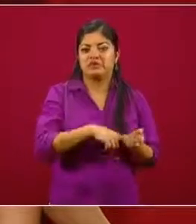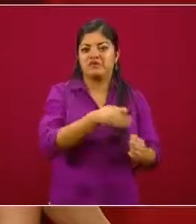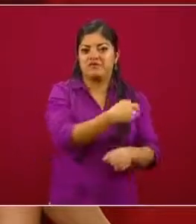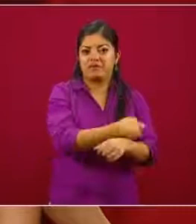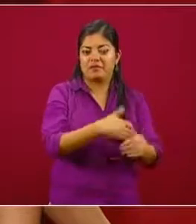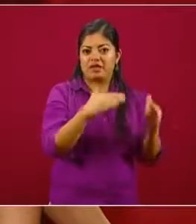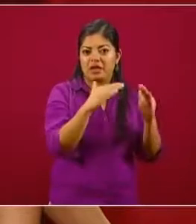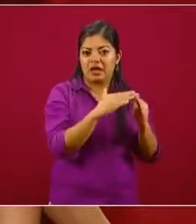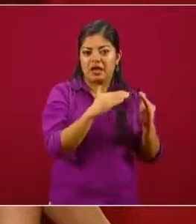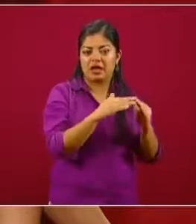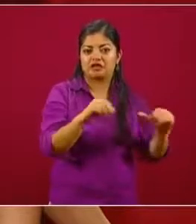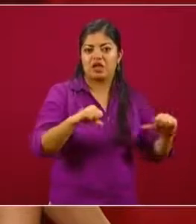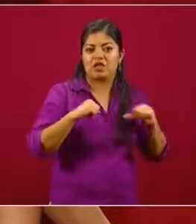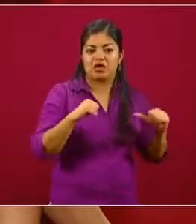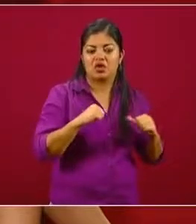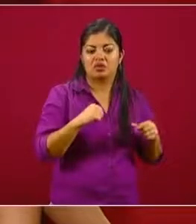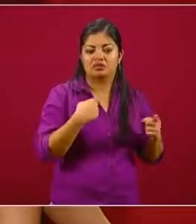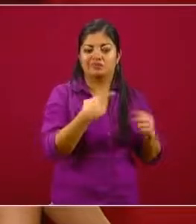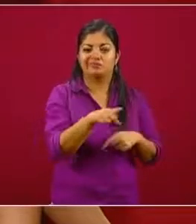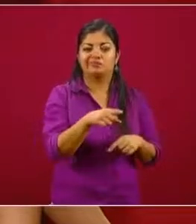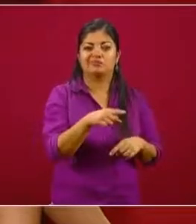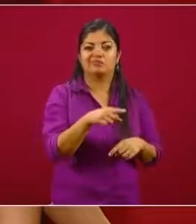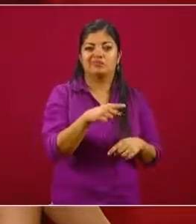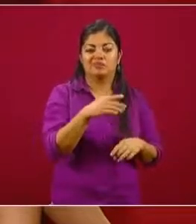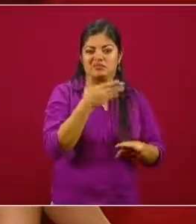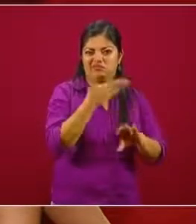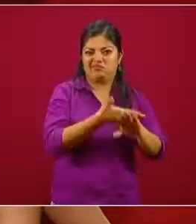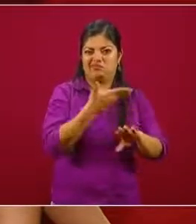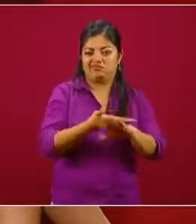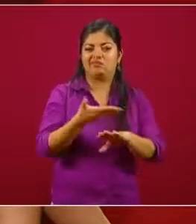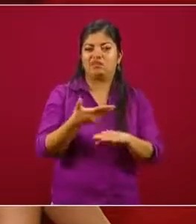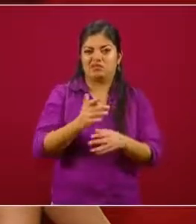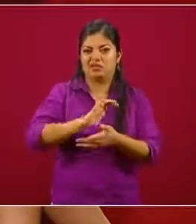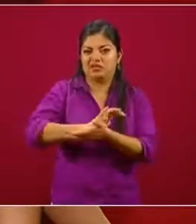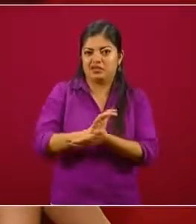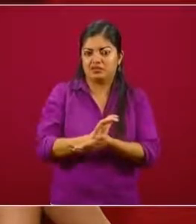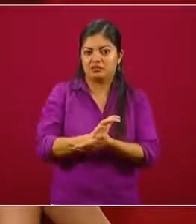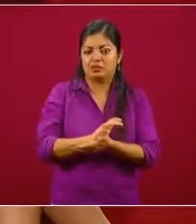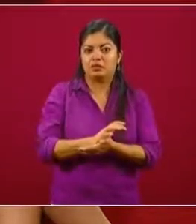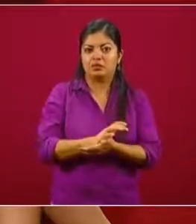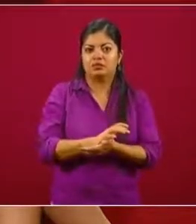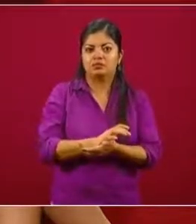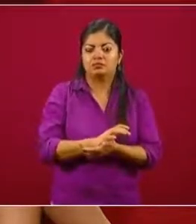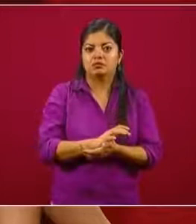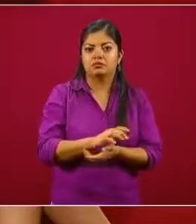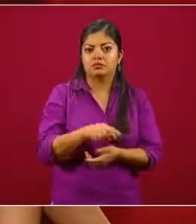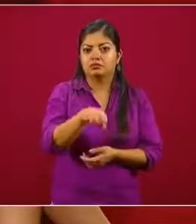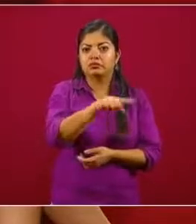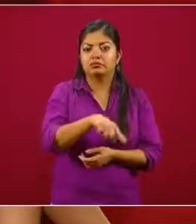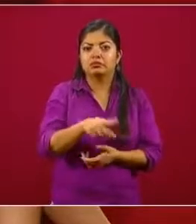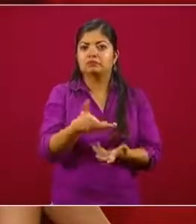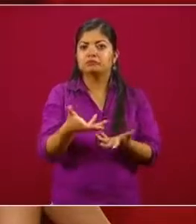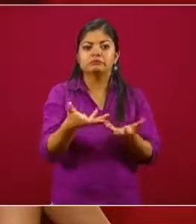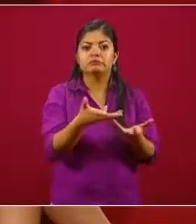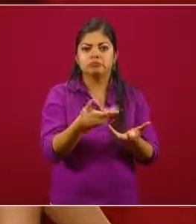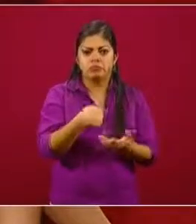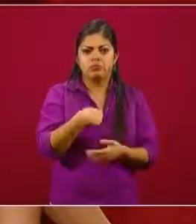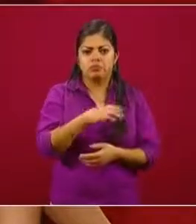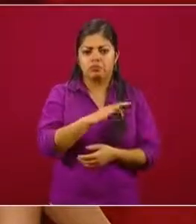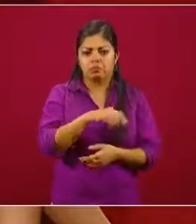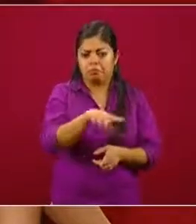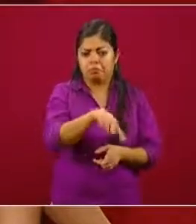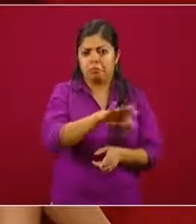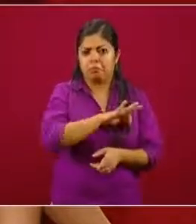con estos adolescentes, ¿hay algún canal o hay algún lugar donde se puedan presentar como denuncias